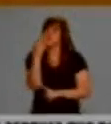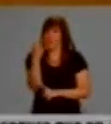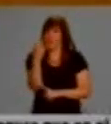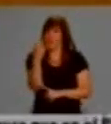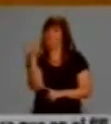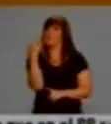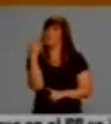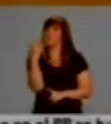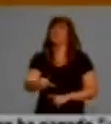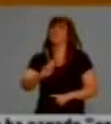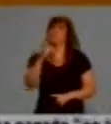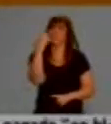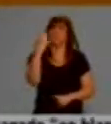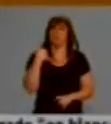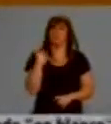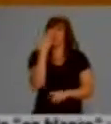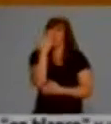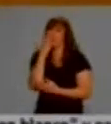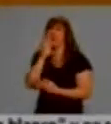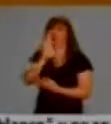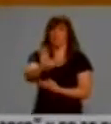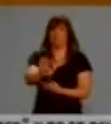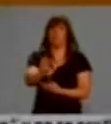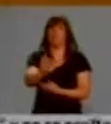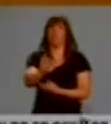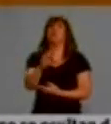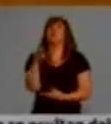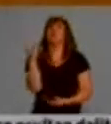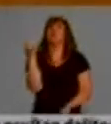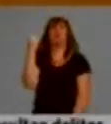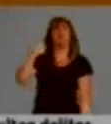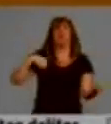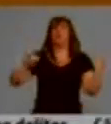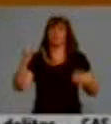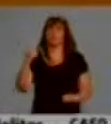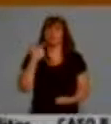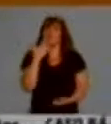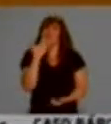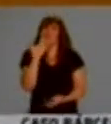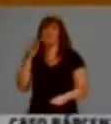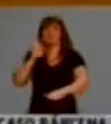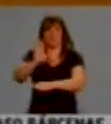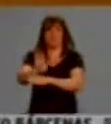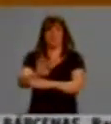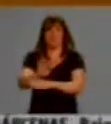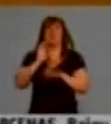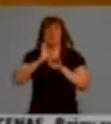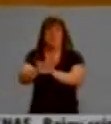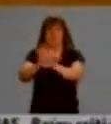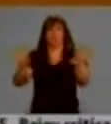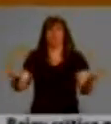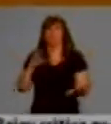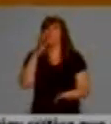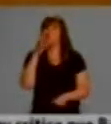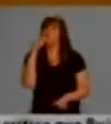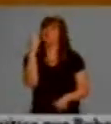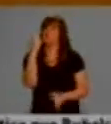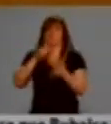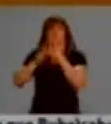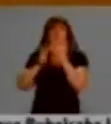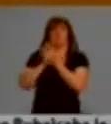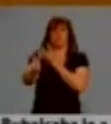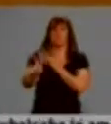esto, el primero en mantener una actitud y una conducta ejemplar y ejemplificadora. Por eso necesitamos